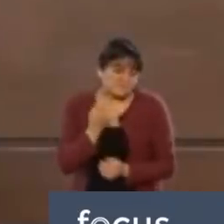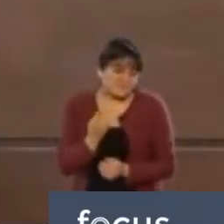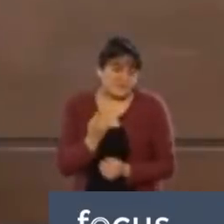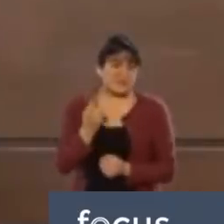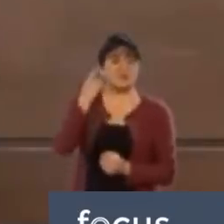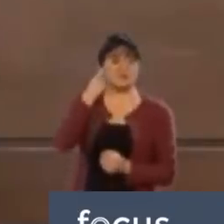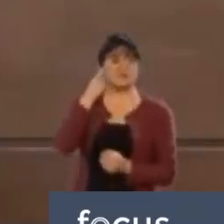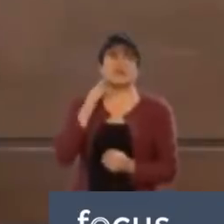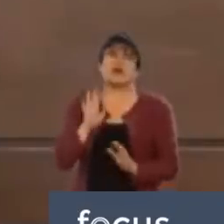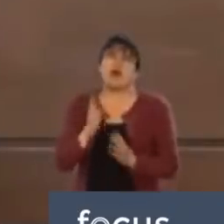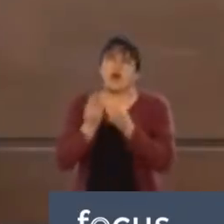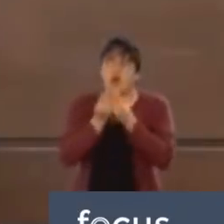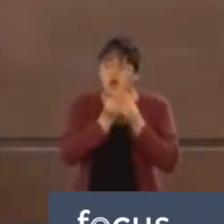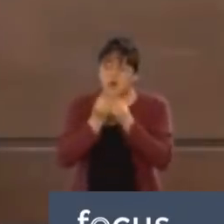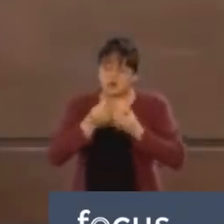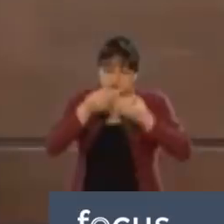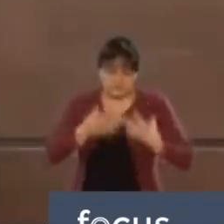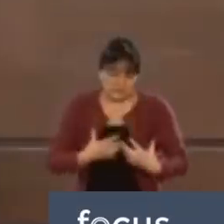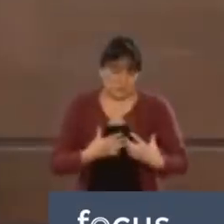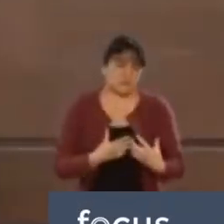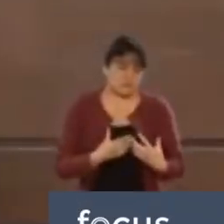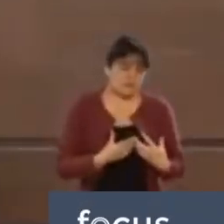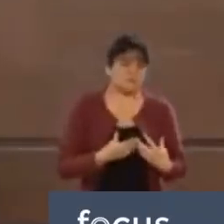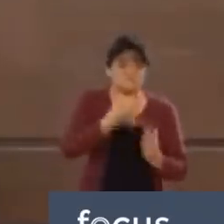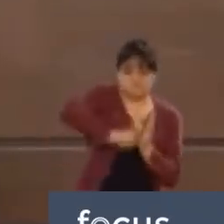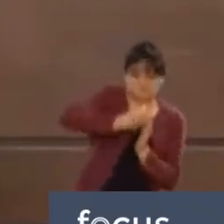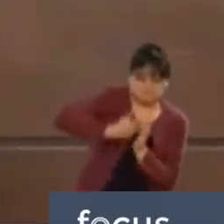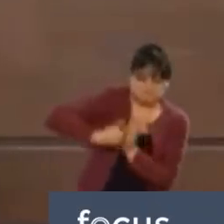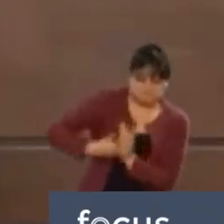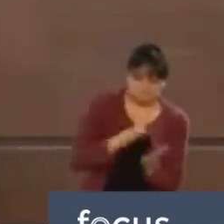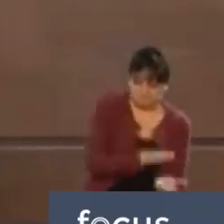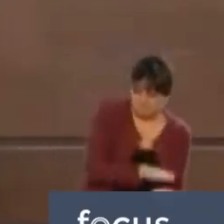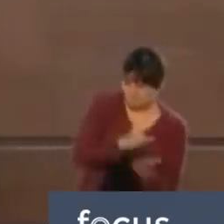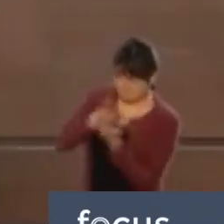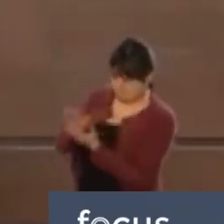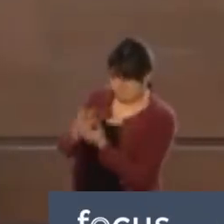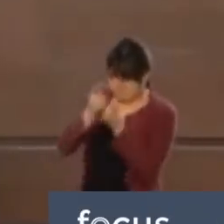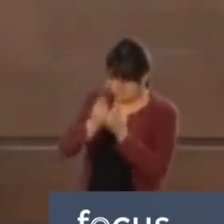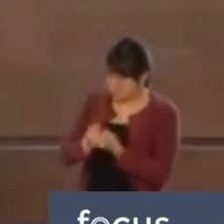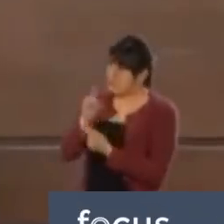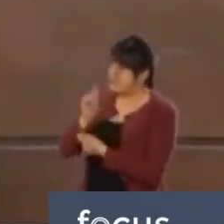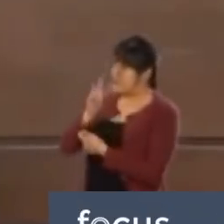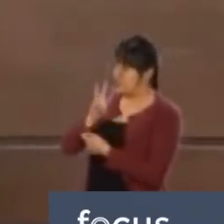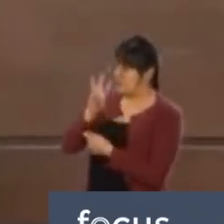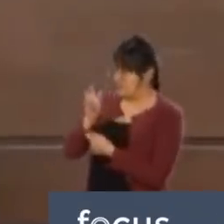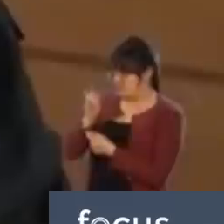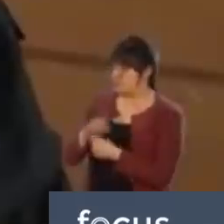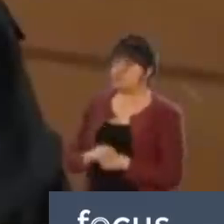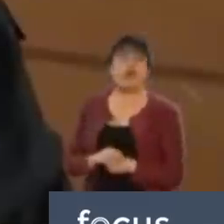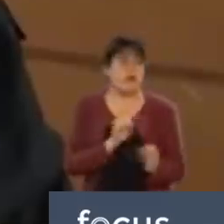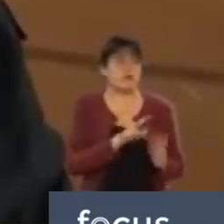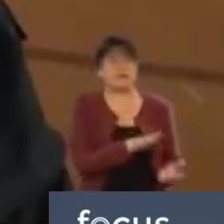en la mesa de derechos humanos se reporte un número de casos y la oficina de control disciplinario interno ni siquiera reporte el mismo